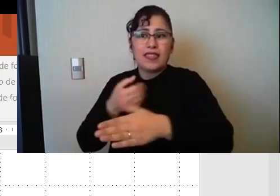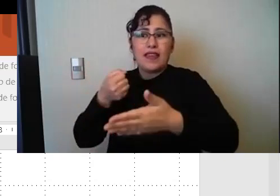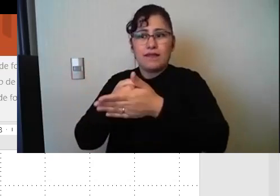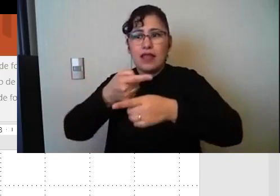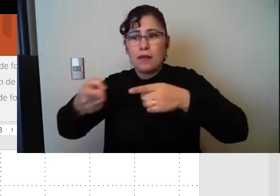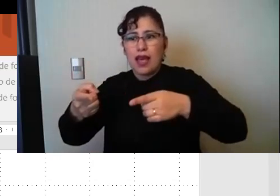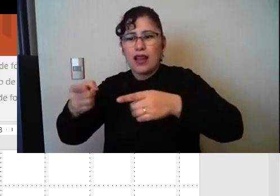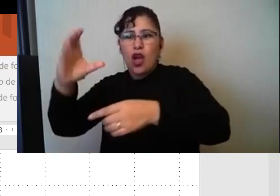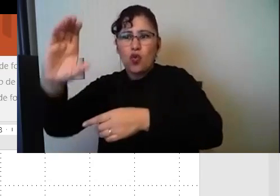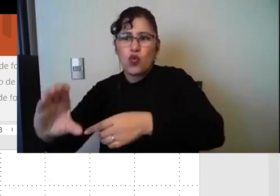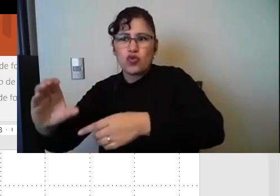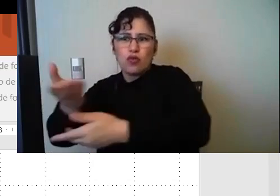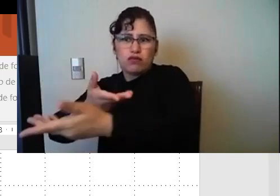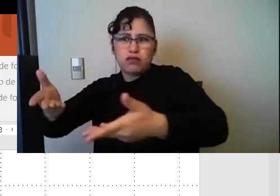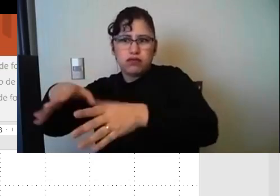toma el curso?